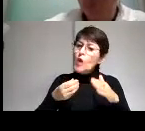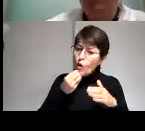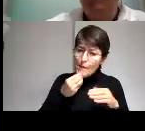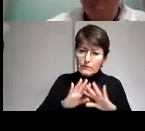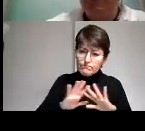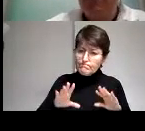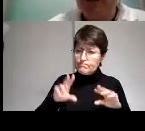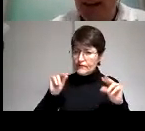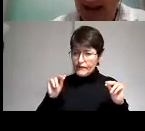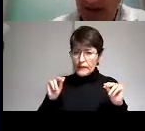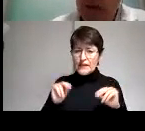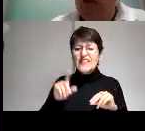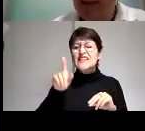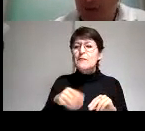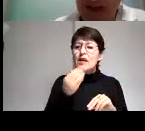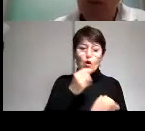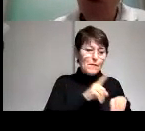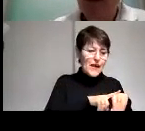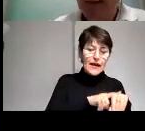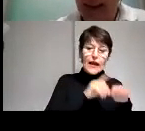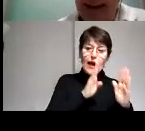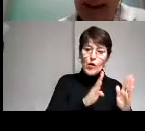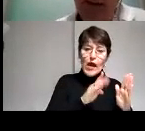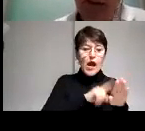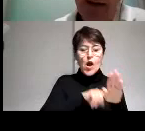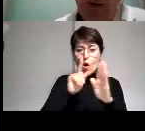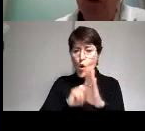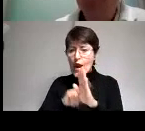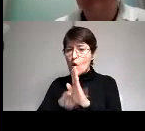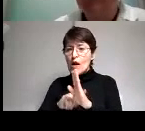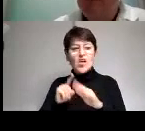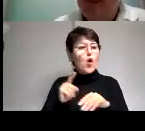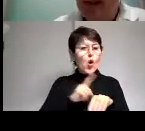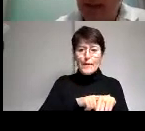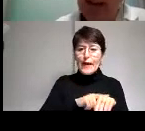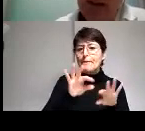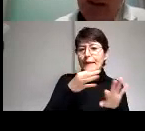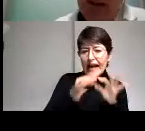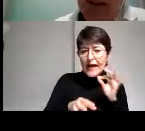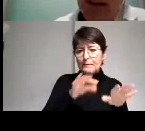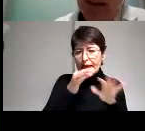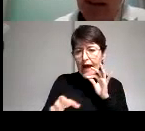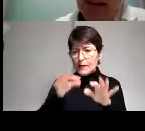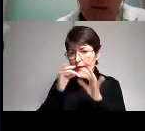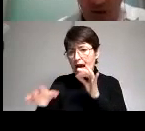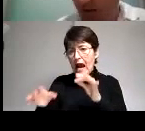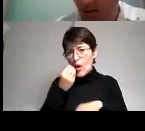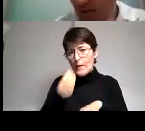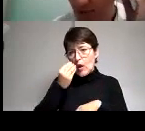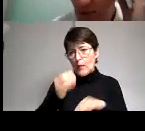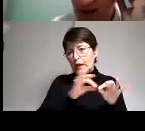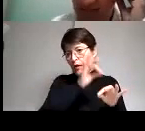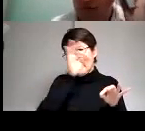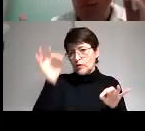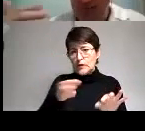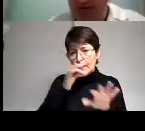no poner en marcha todo el metabolismo de la degradación de la glucosa en diferentes fases del día, con lo